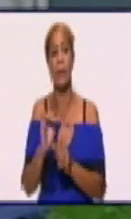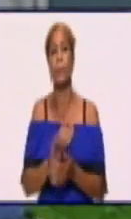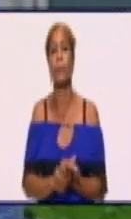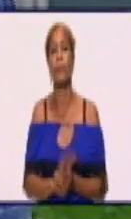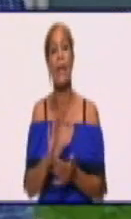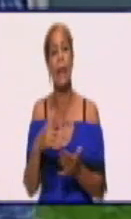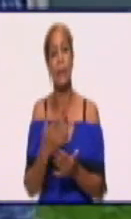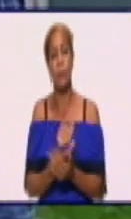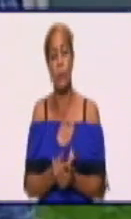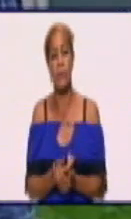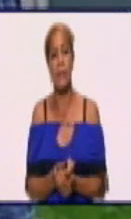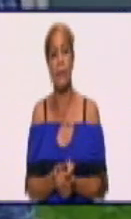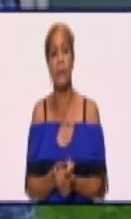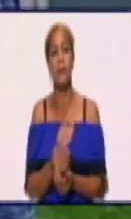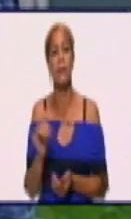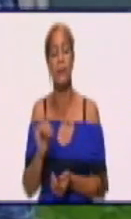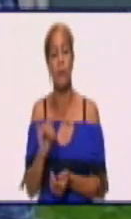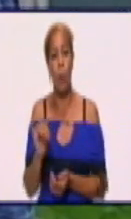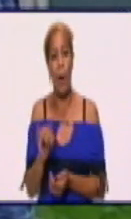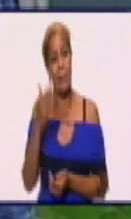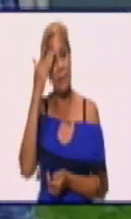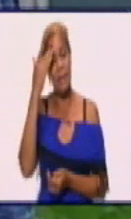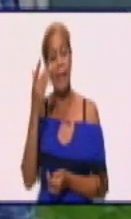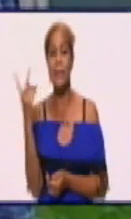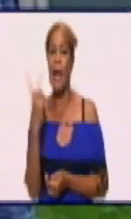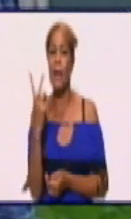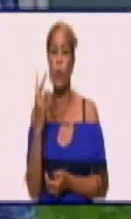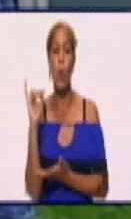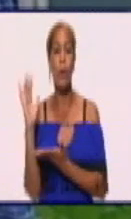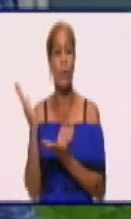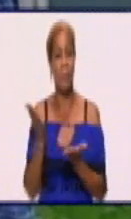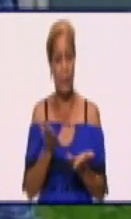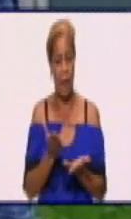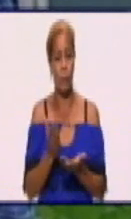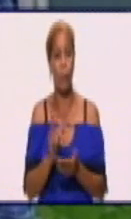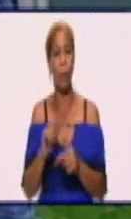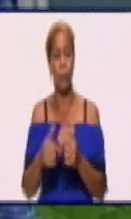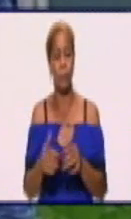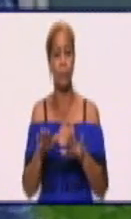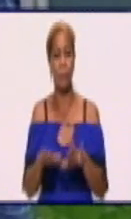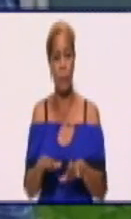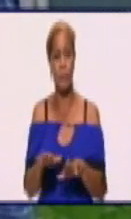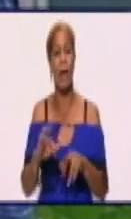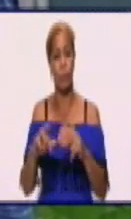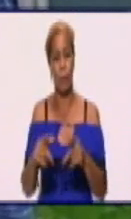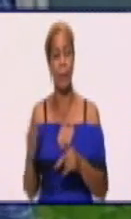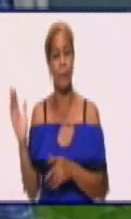en el banco de crédito y comercio aquí en granma hacemos una pausa y de regreso tenemos más